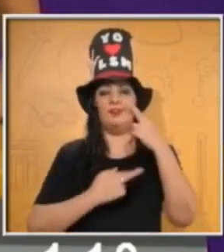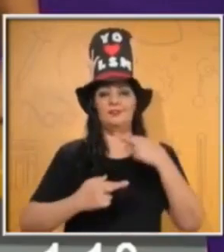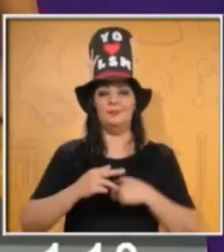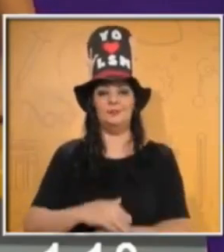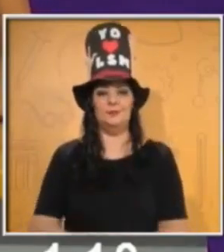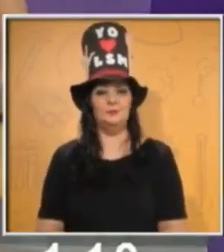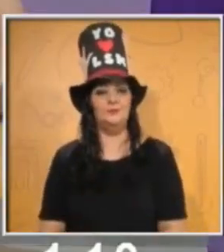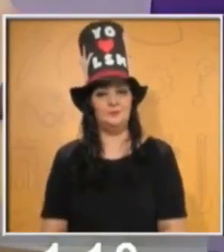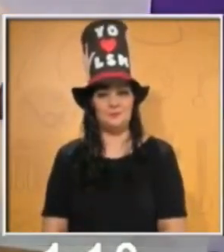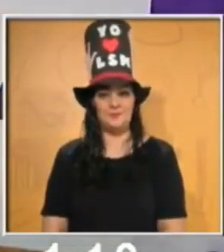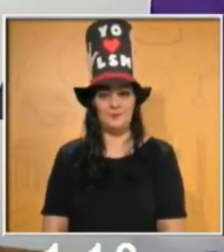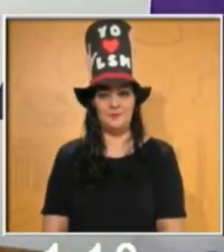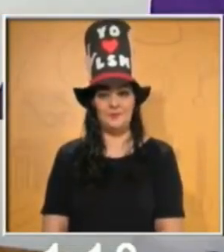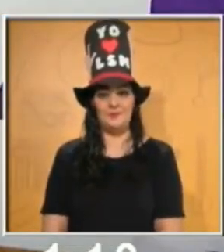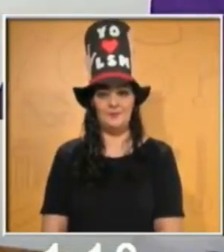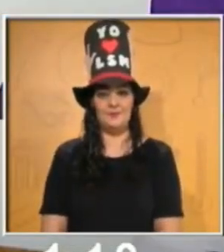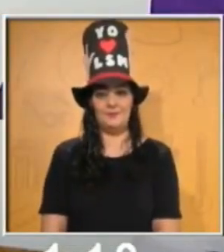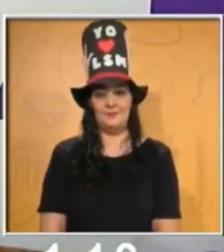siguiente.